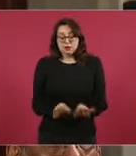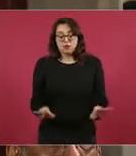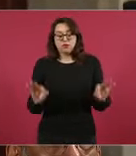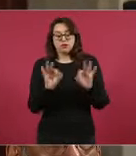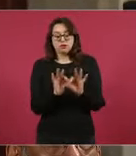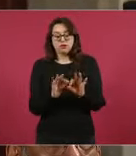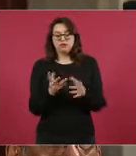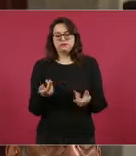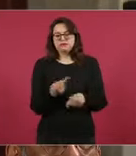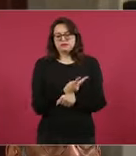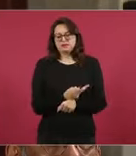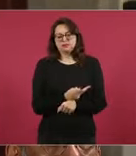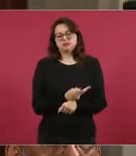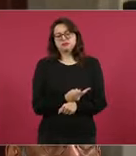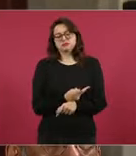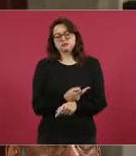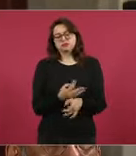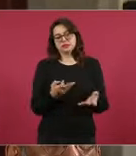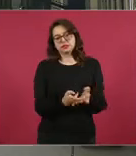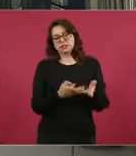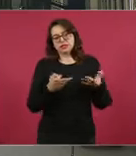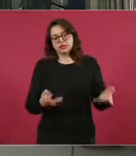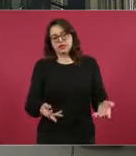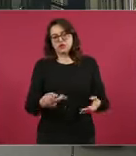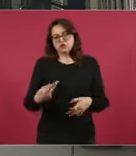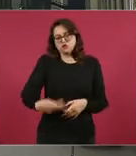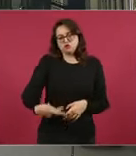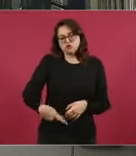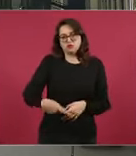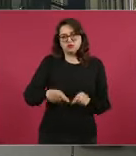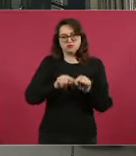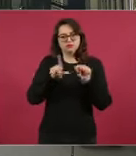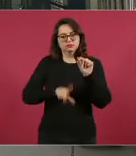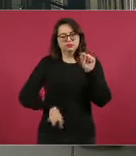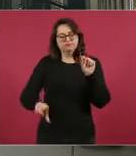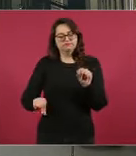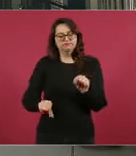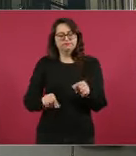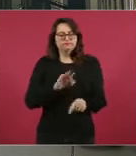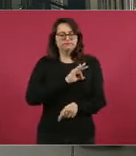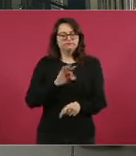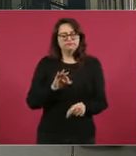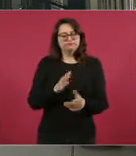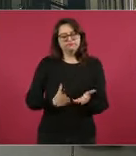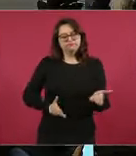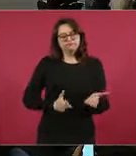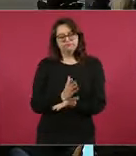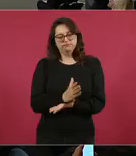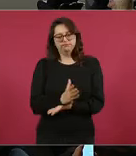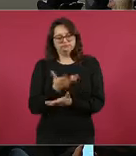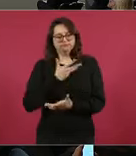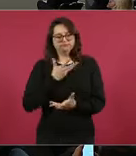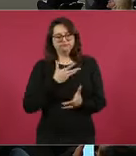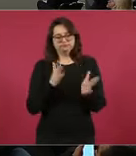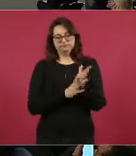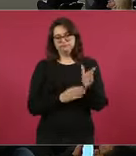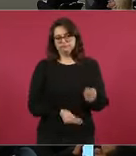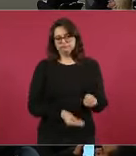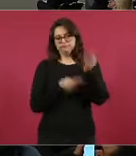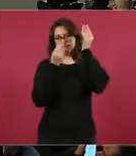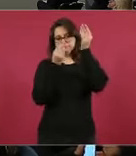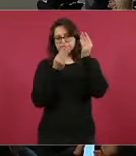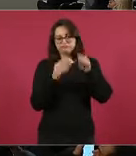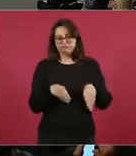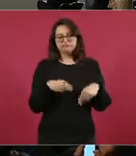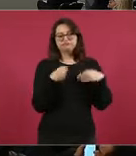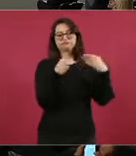terrenos federales, ¿verdad? Entonces sería importante que se intervenga. Aquí me proporcionó documentos, un escrito para